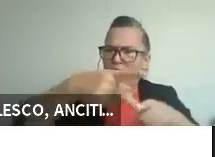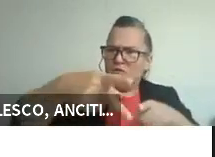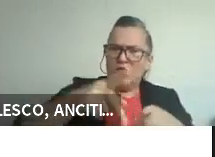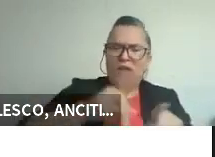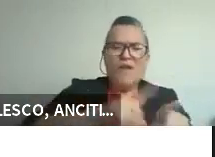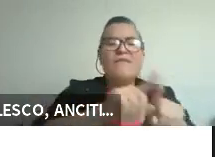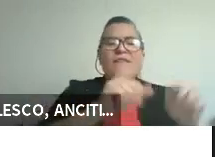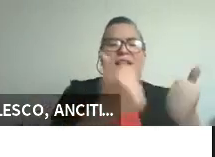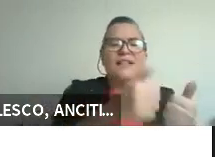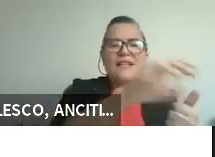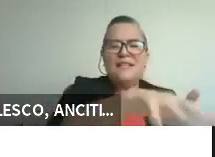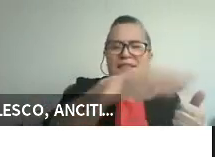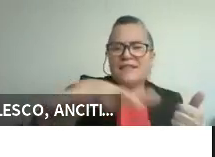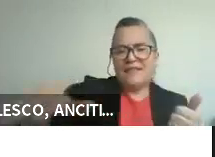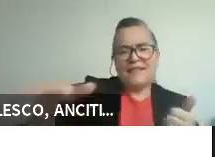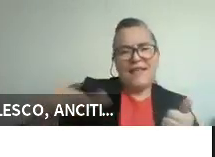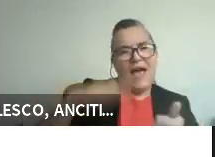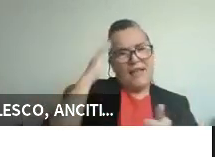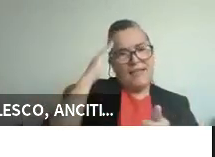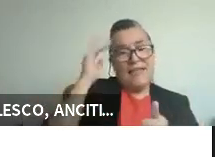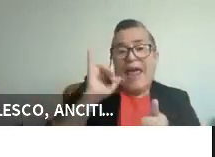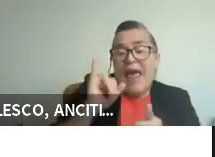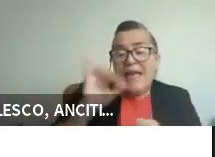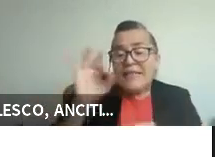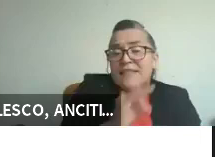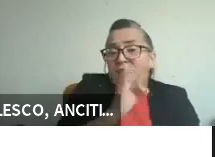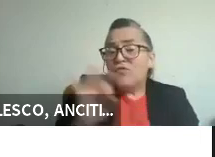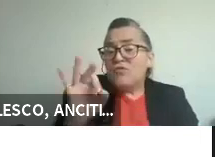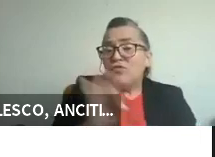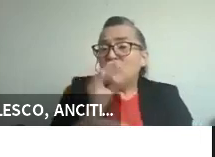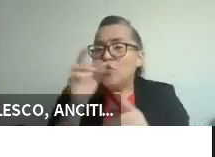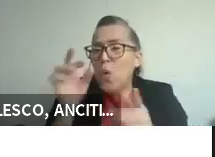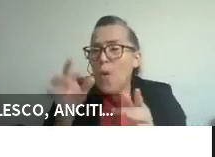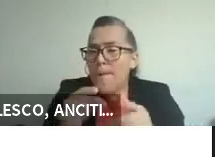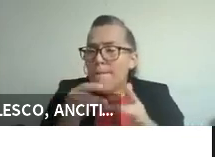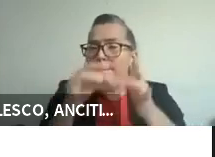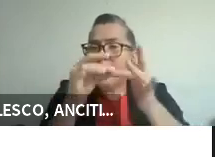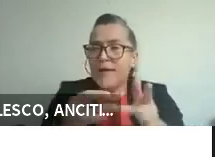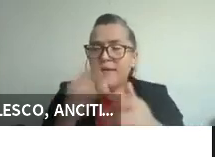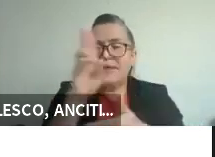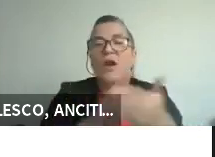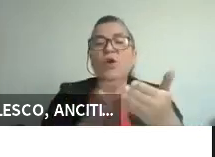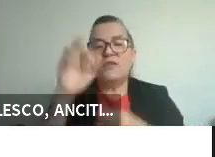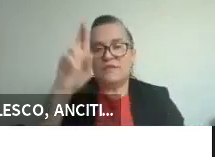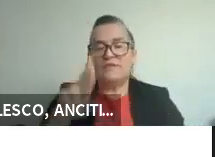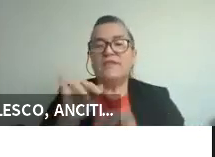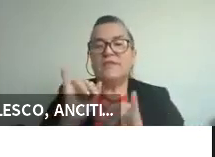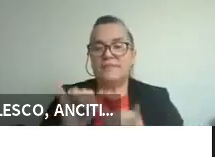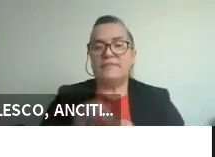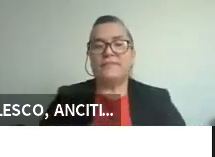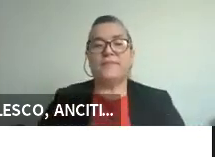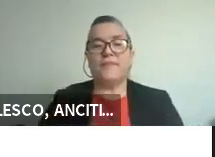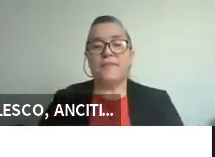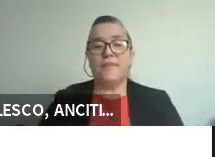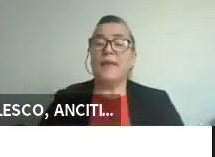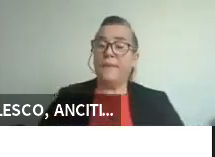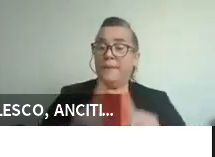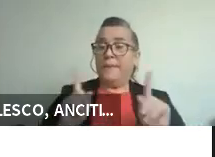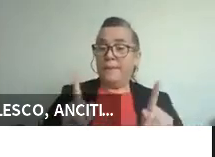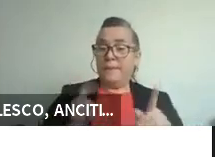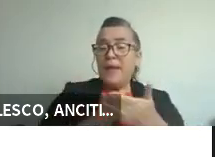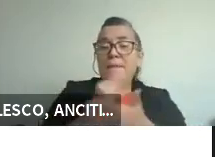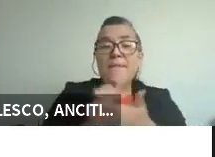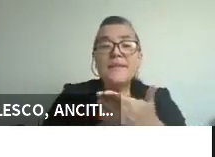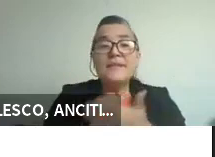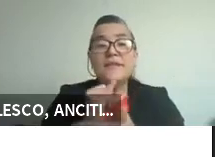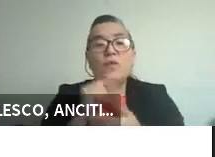ramas del conocimiento esa fue la función principal inicial de la universidad de costa rica no obstante la investigación